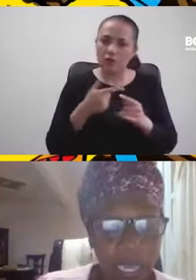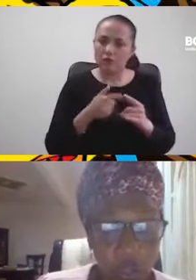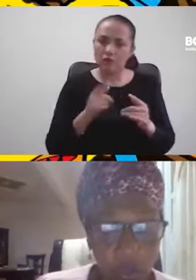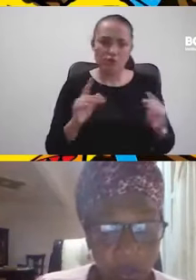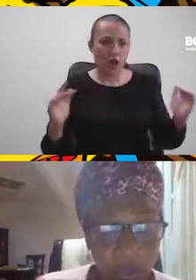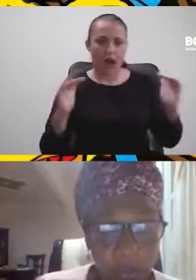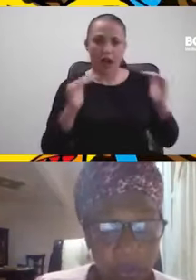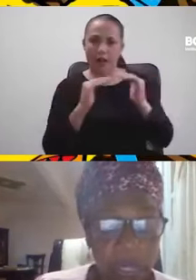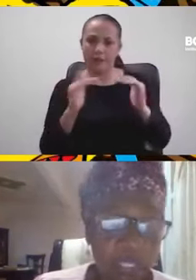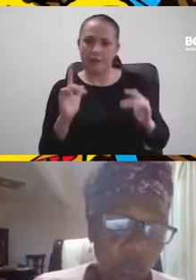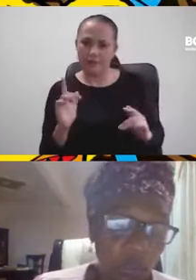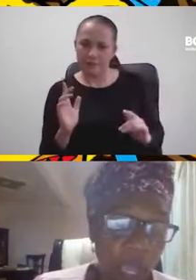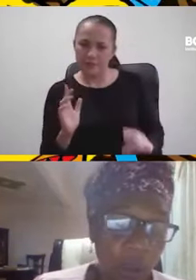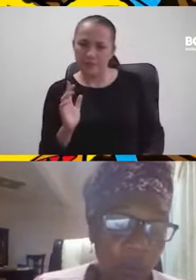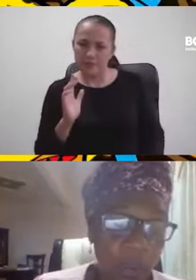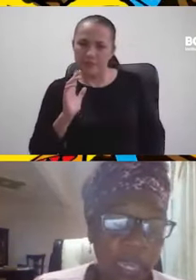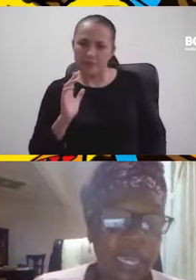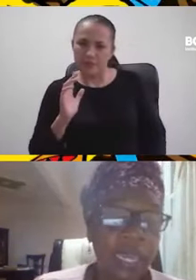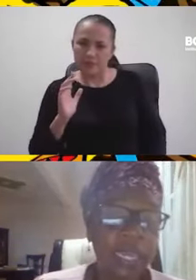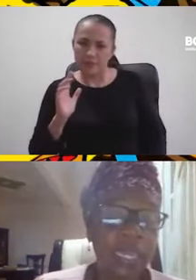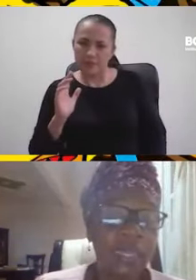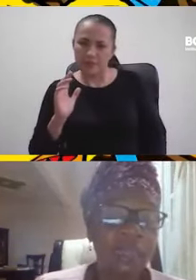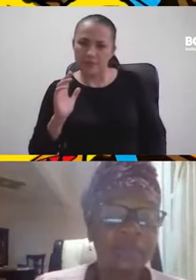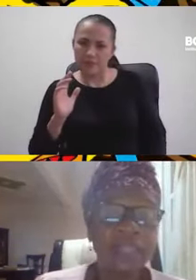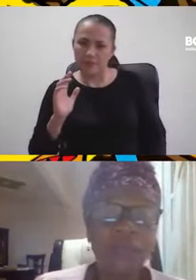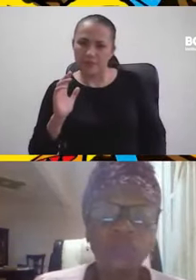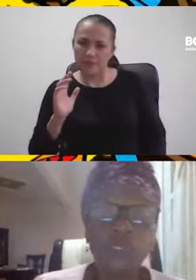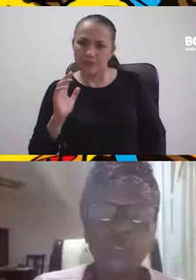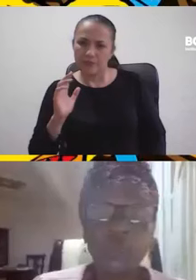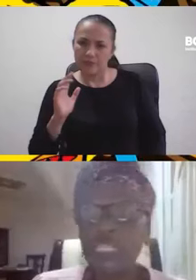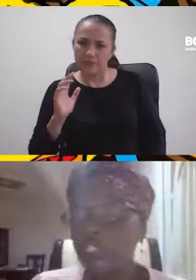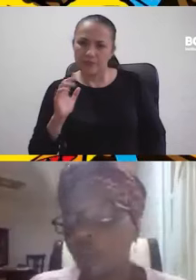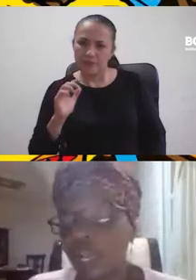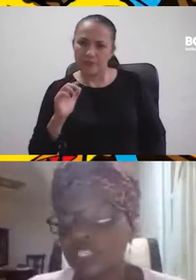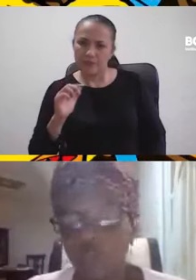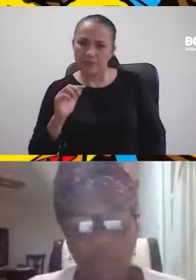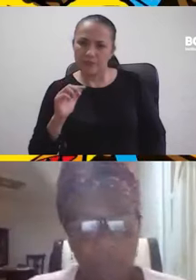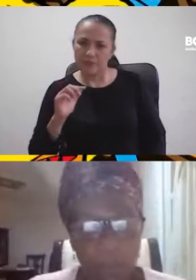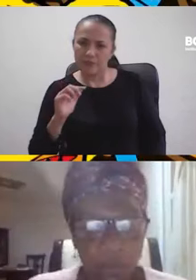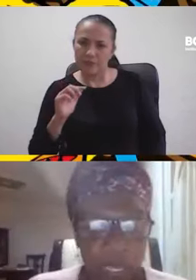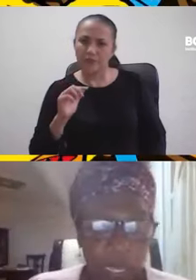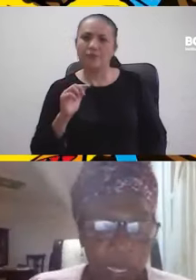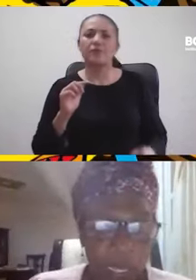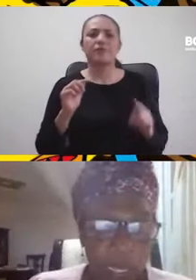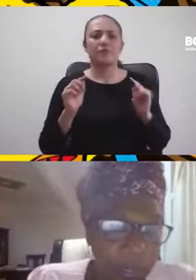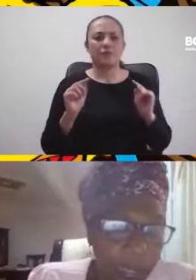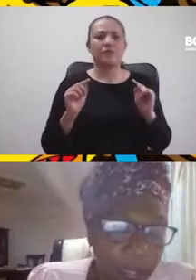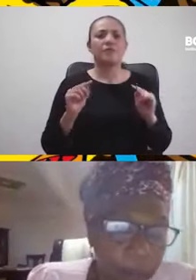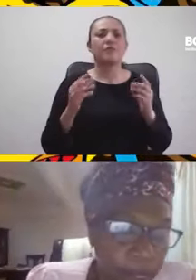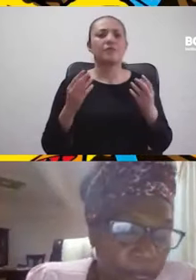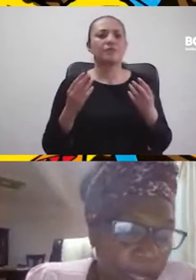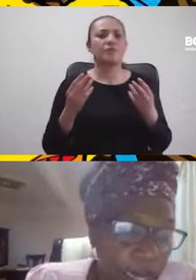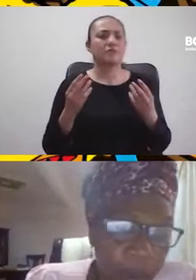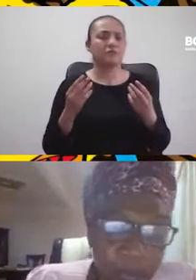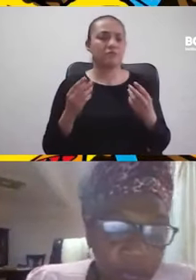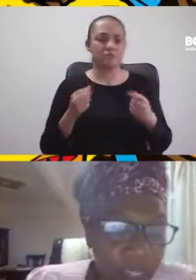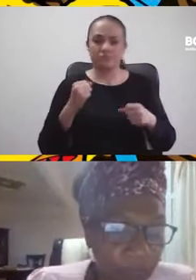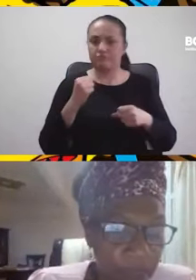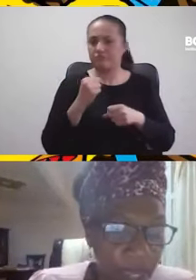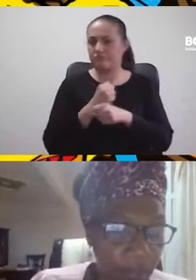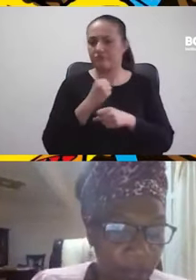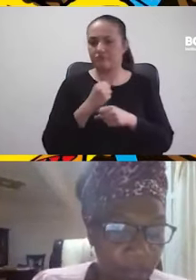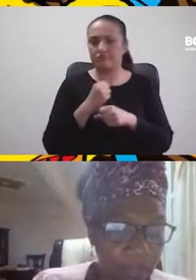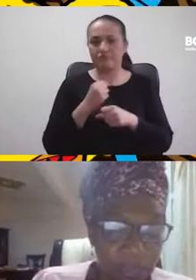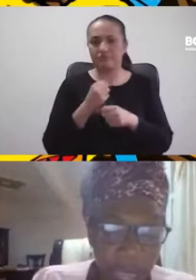Y de hecho, es una obra que da mucho, y todas las obras, porque el Gran